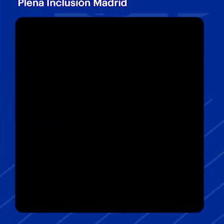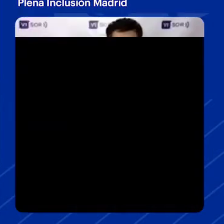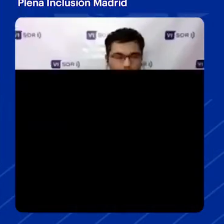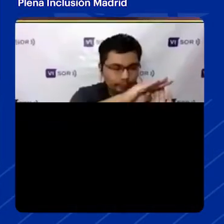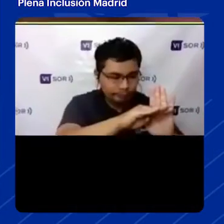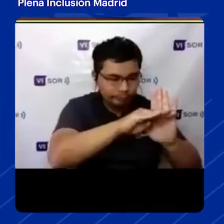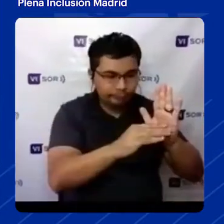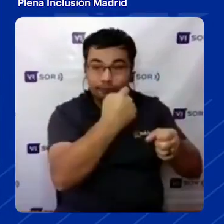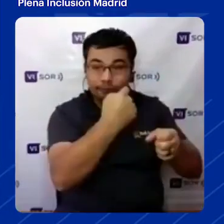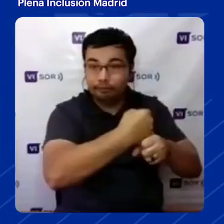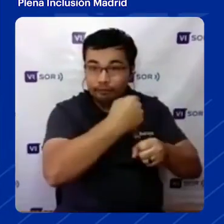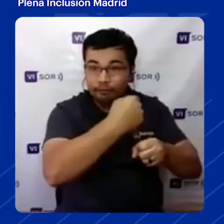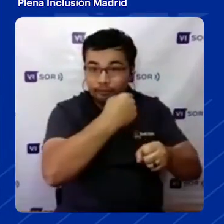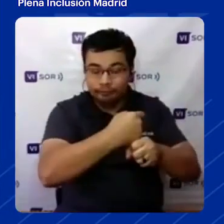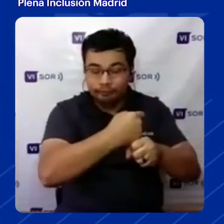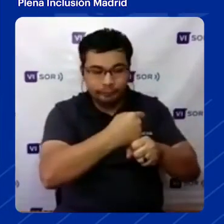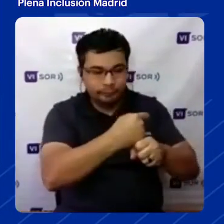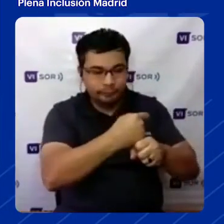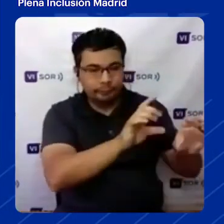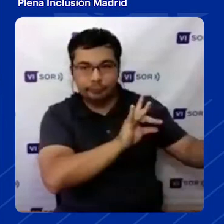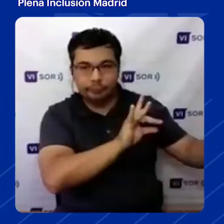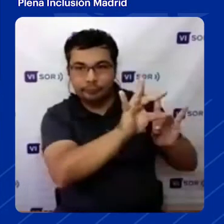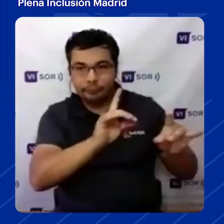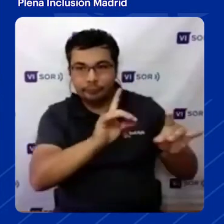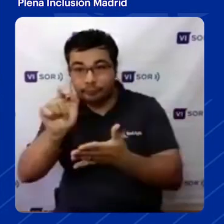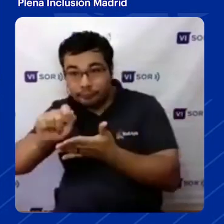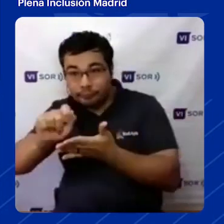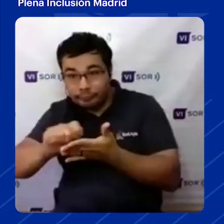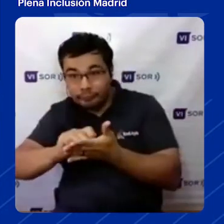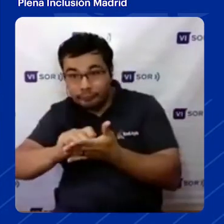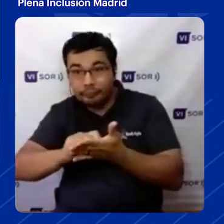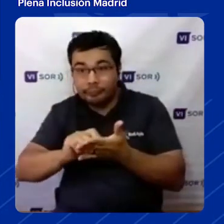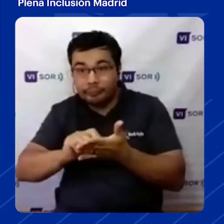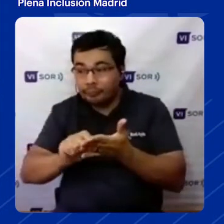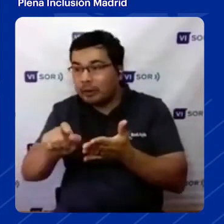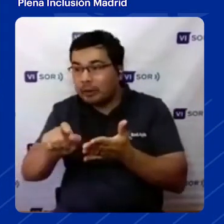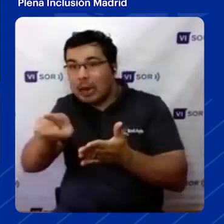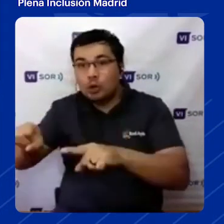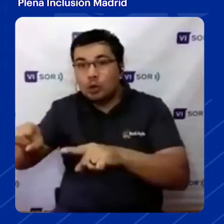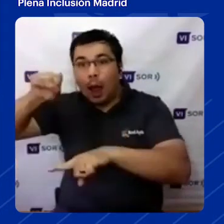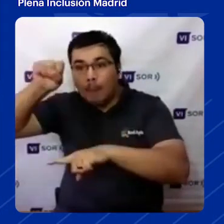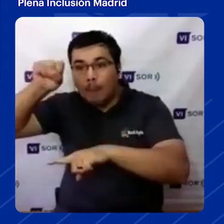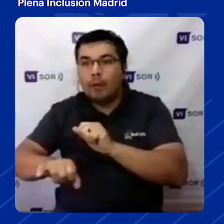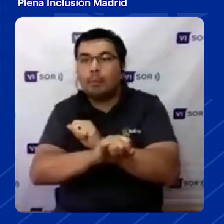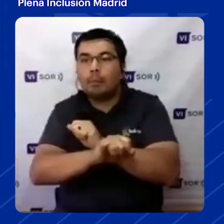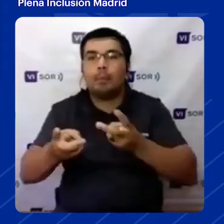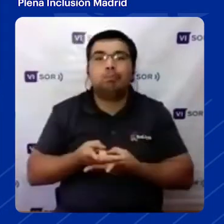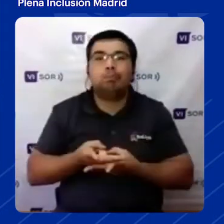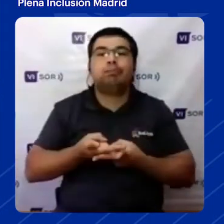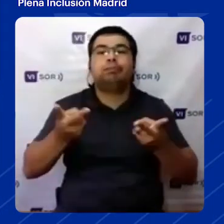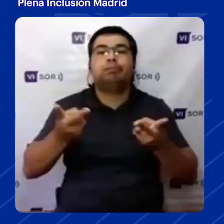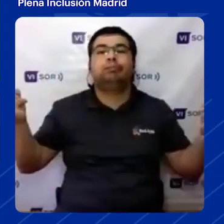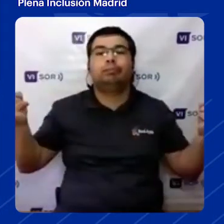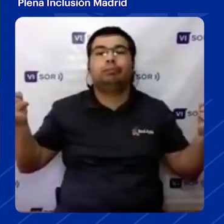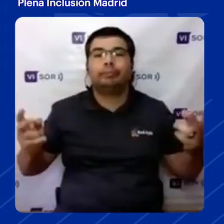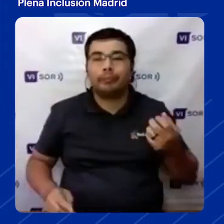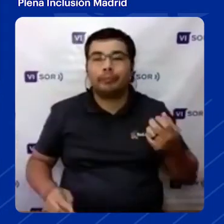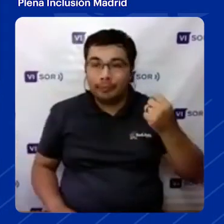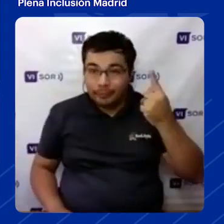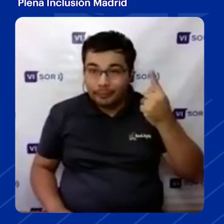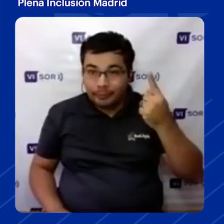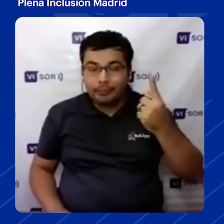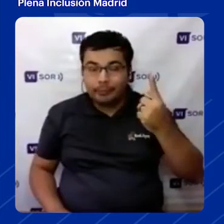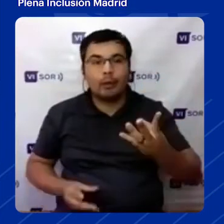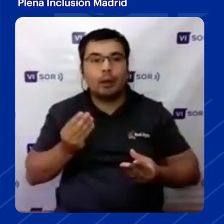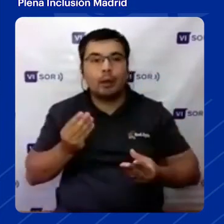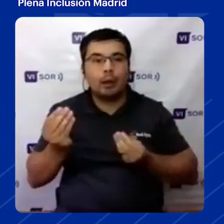pueda lanzarse, pueda maquetarse y publicarse. ¿Qué conseguimos al final? Pues que contando con las personas que